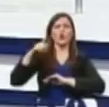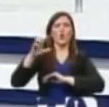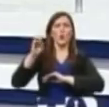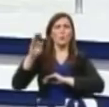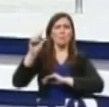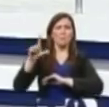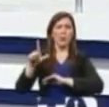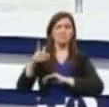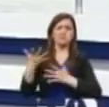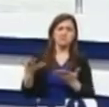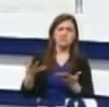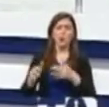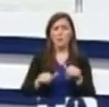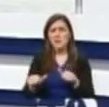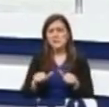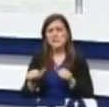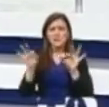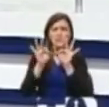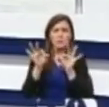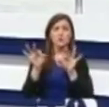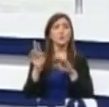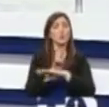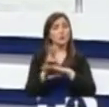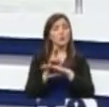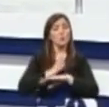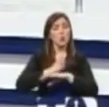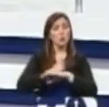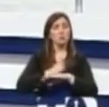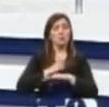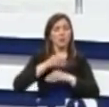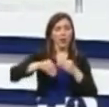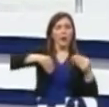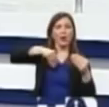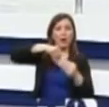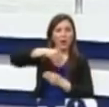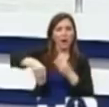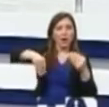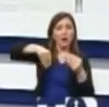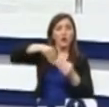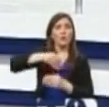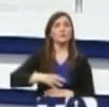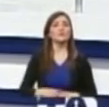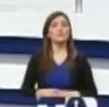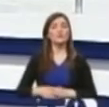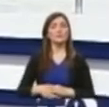eléctrica que genera la empresa y que es utilizada para el autoconsumo. Su excedente es comercializado.